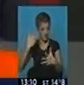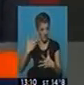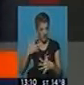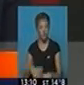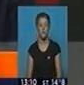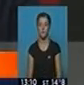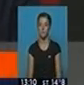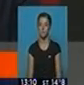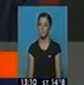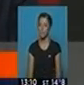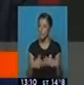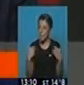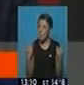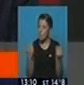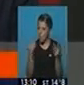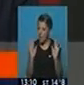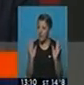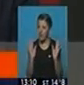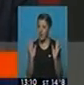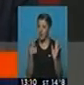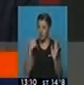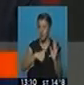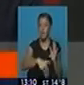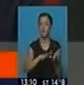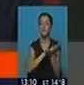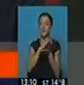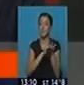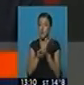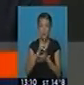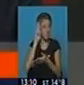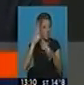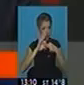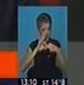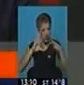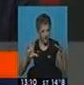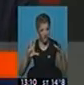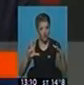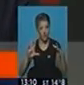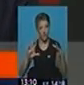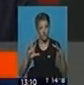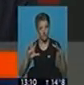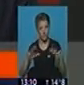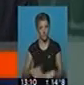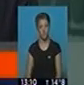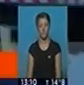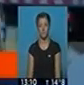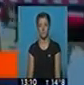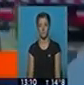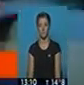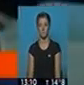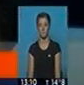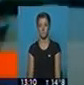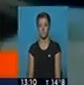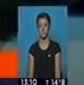que deje espacio para una salida democrática como se esperanzaría cierta derecha después de haber ganado las legislativas? Yo creo